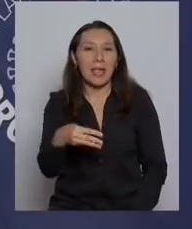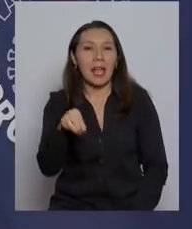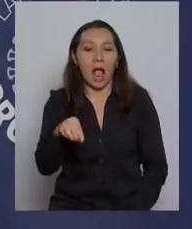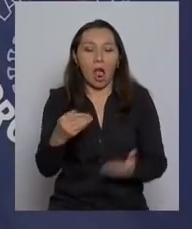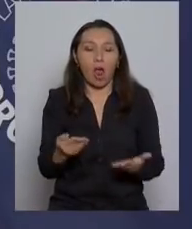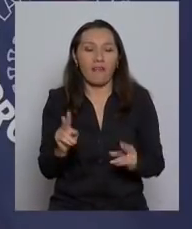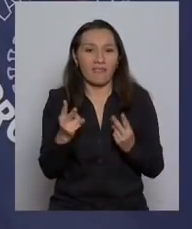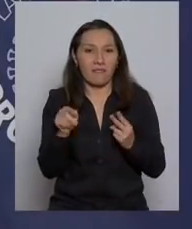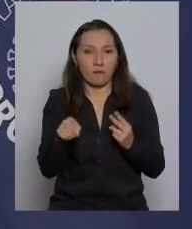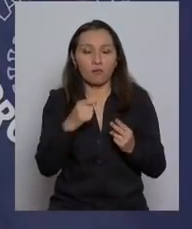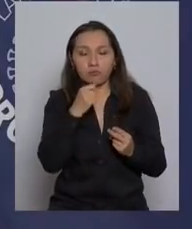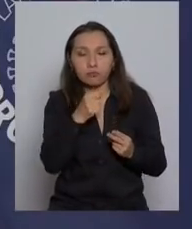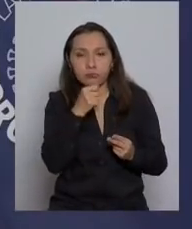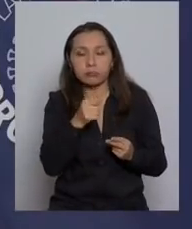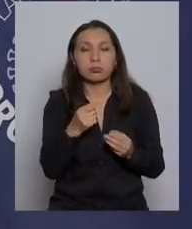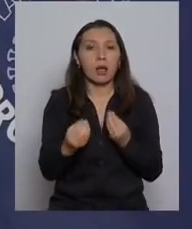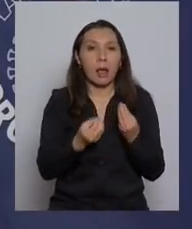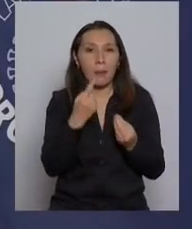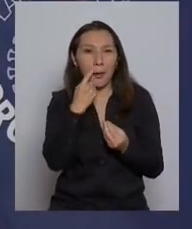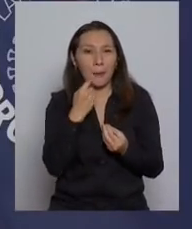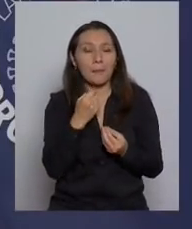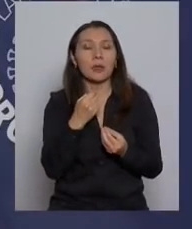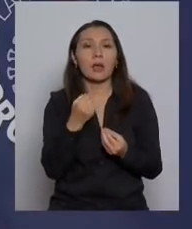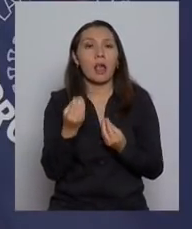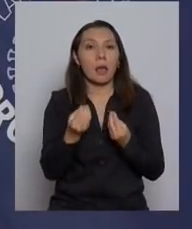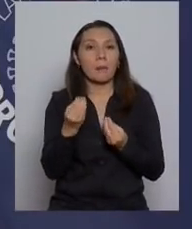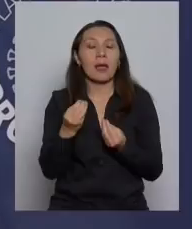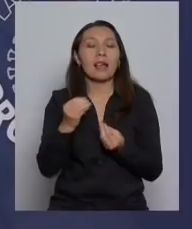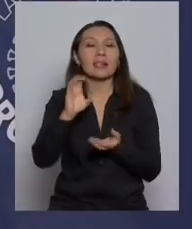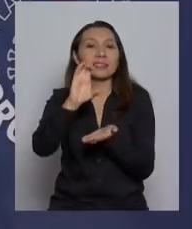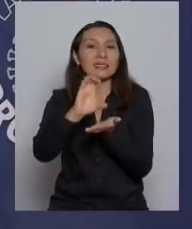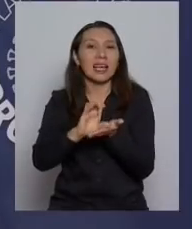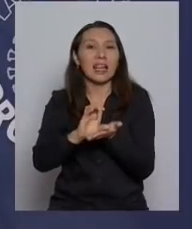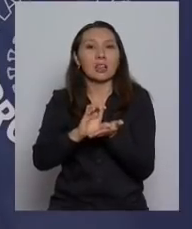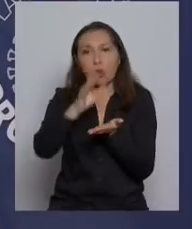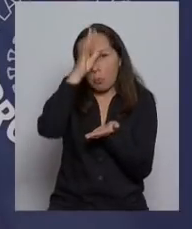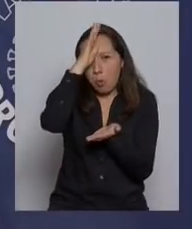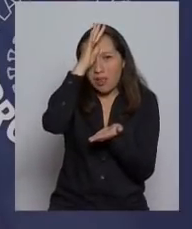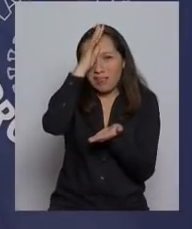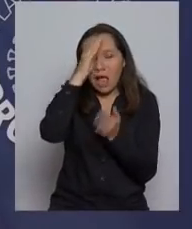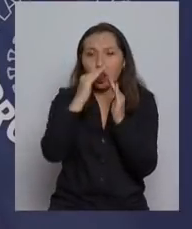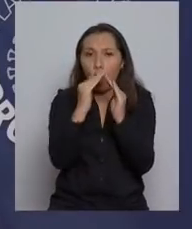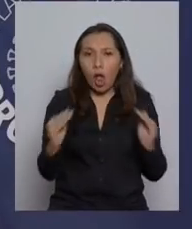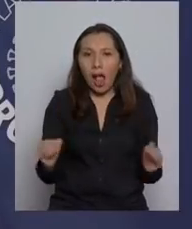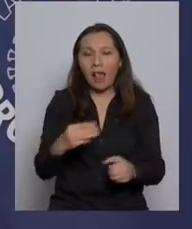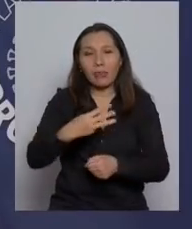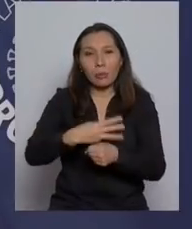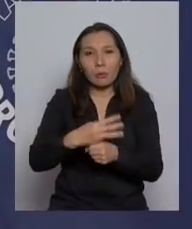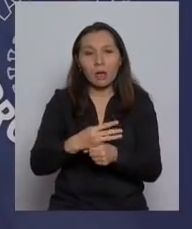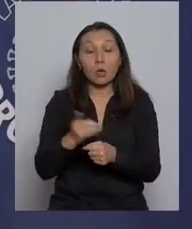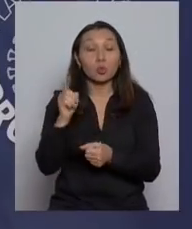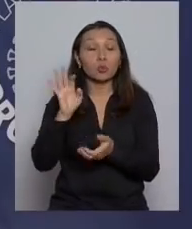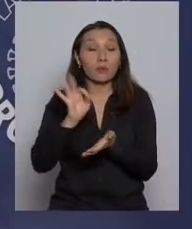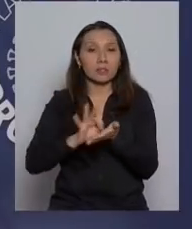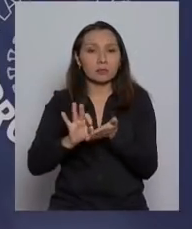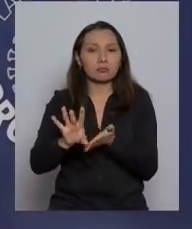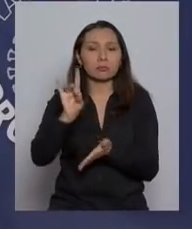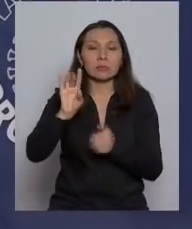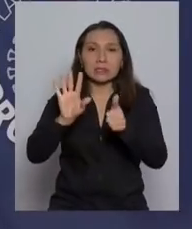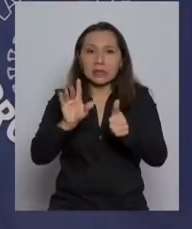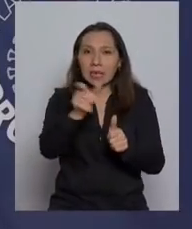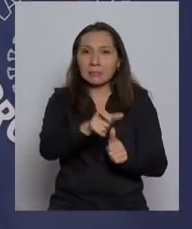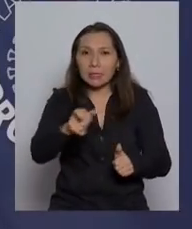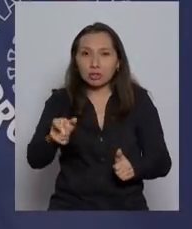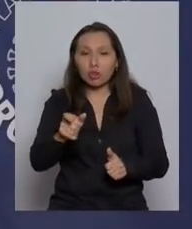en vivo. Respecto a esta situación que ocurre en el centro de Leán de Puente Alto, donde, bueno, el subsecretario decía, se identificaron a